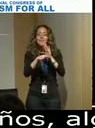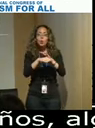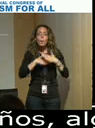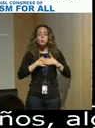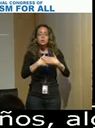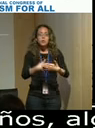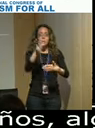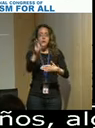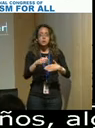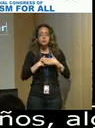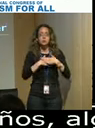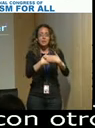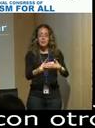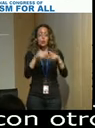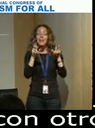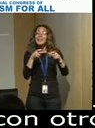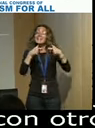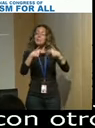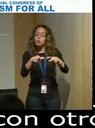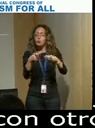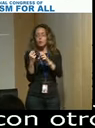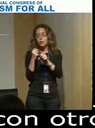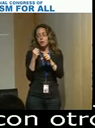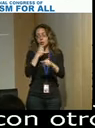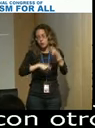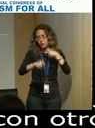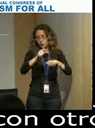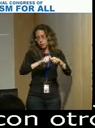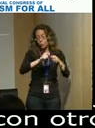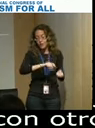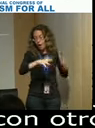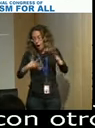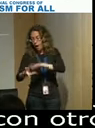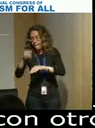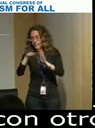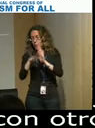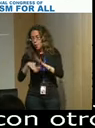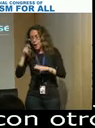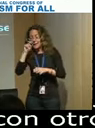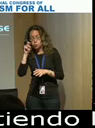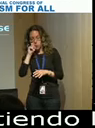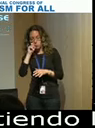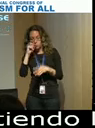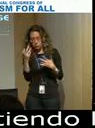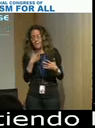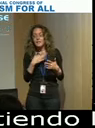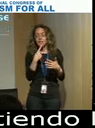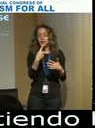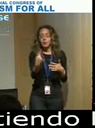en el sector asociativo, entonces se traslada al programa turístico. Digo porque cuando un ciudadano va de